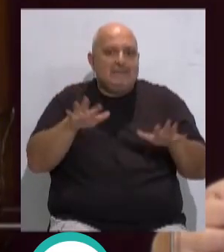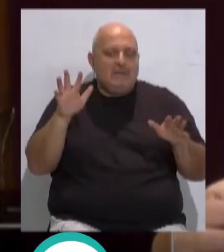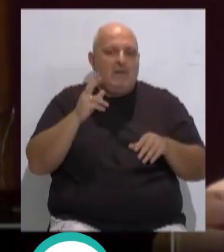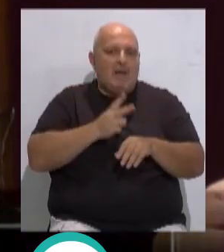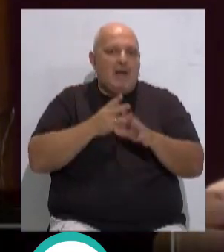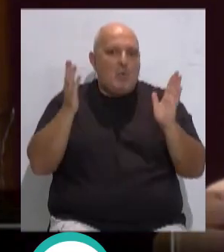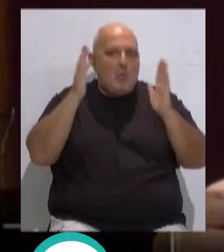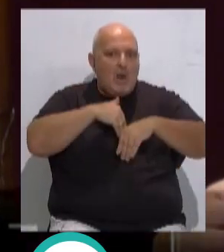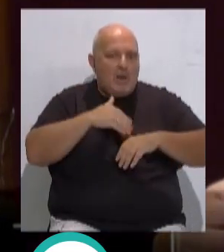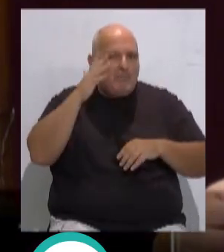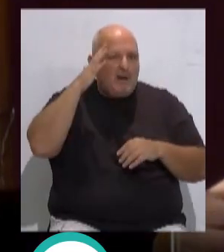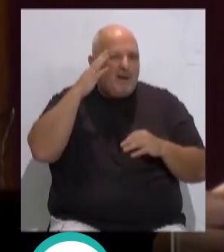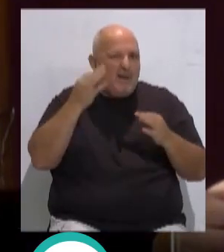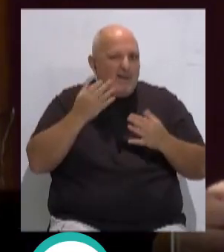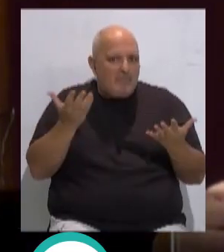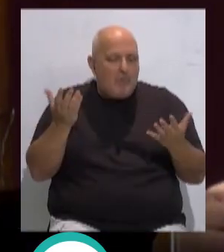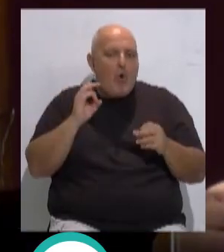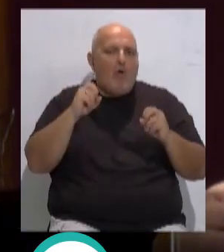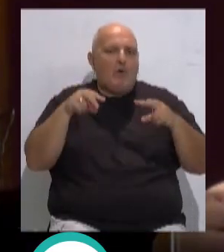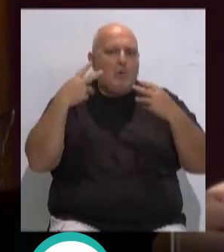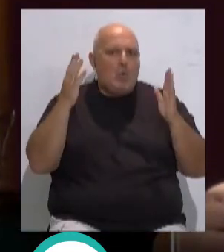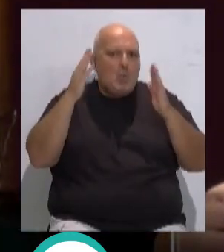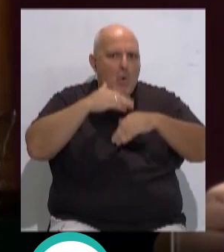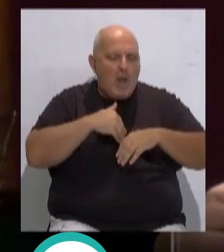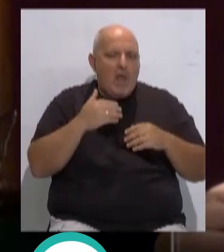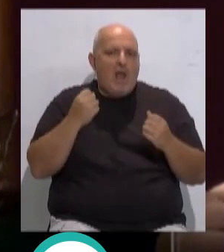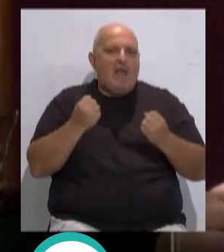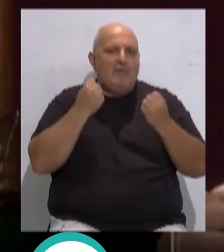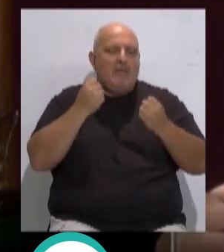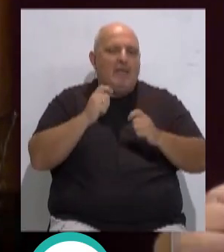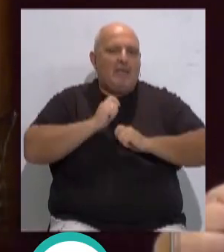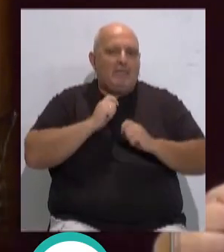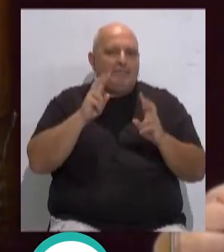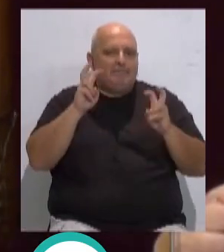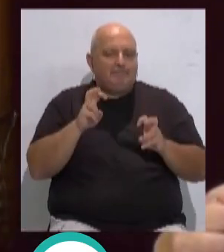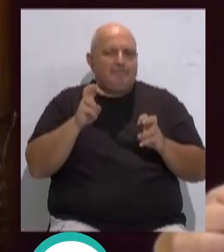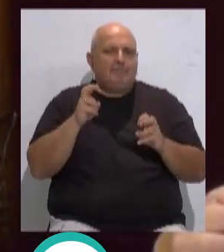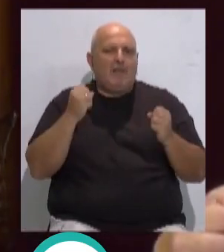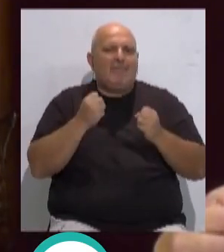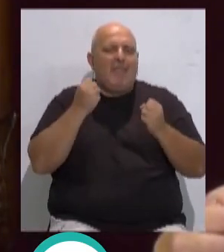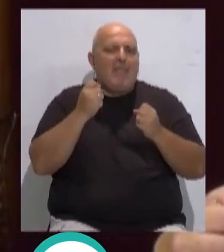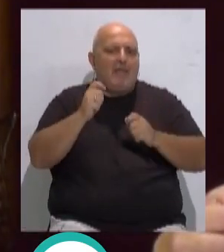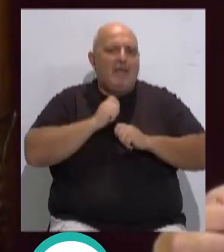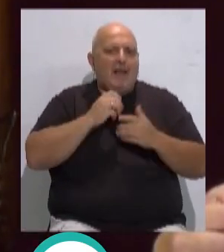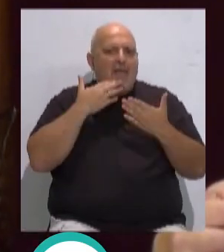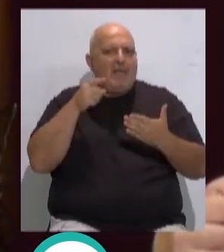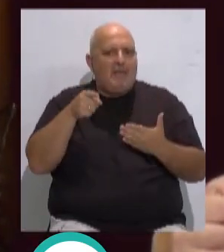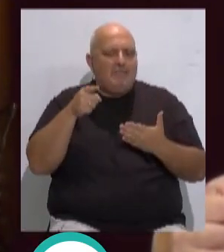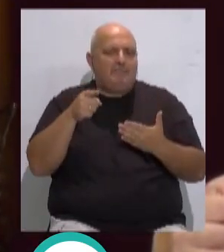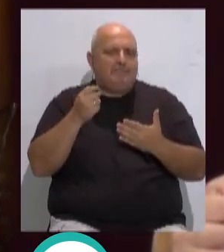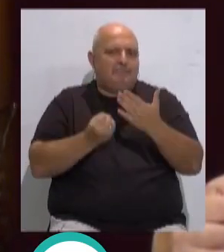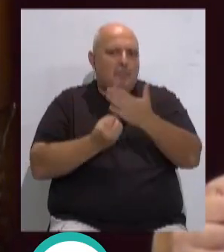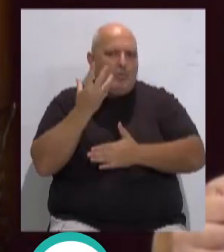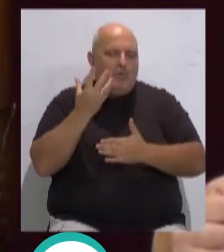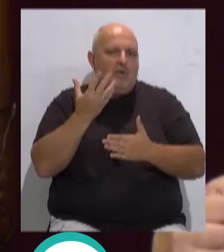bares, sin su cervecería, sin su restaurante, sin la actividad que eso supone, sin la actividad que se genera,